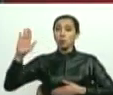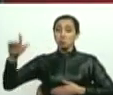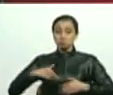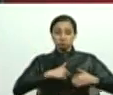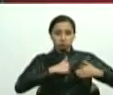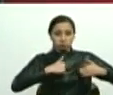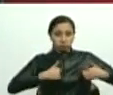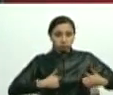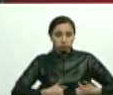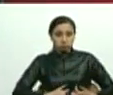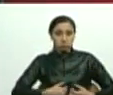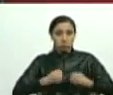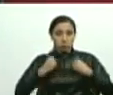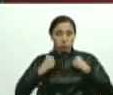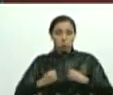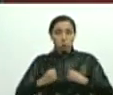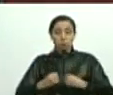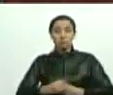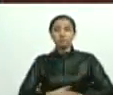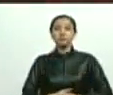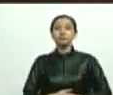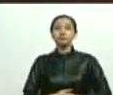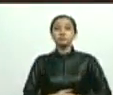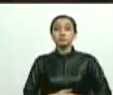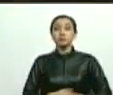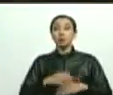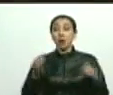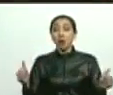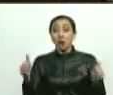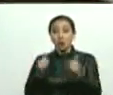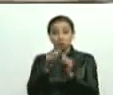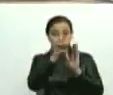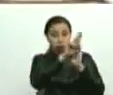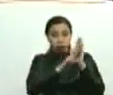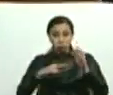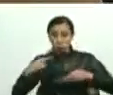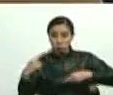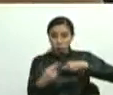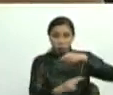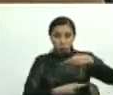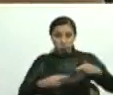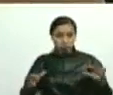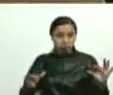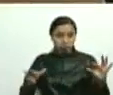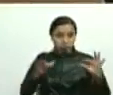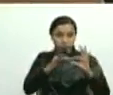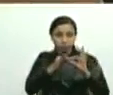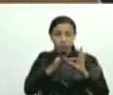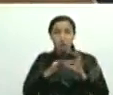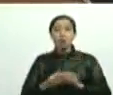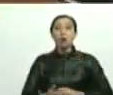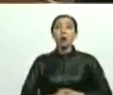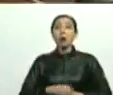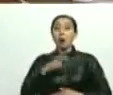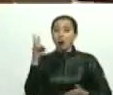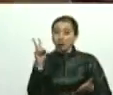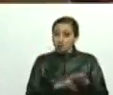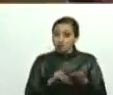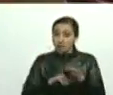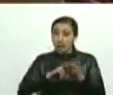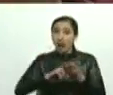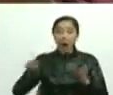corazón el apego a los principios revolucionarios, la honestidad